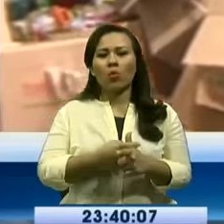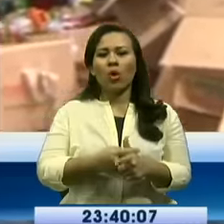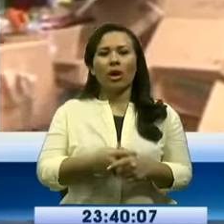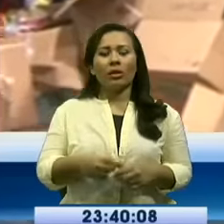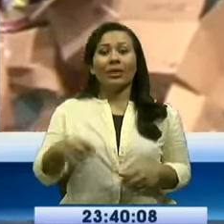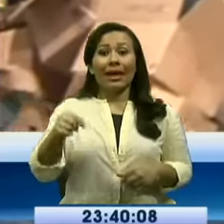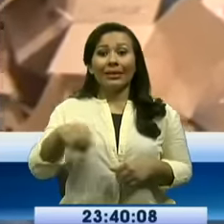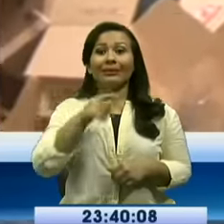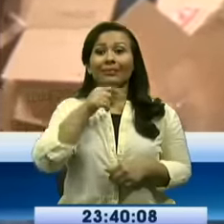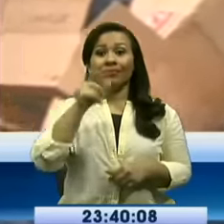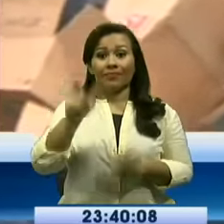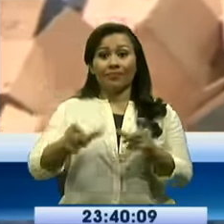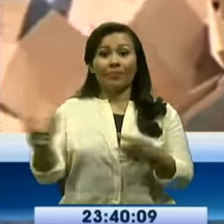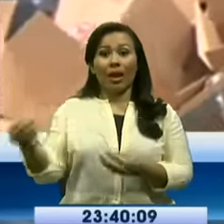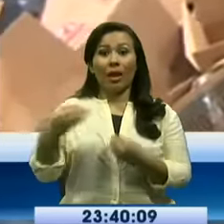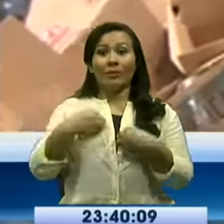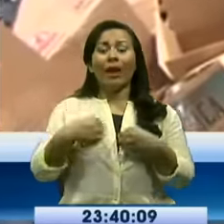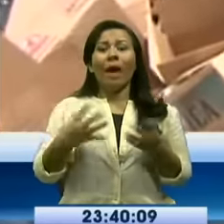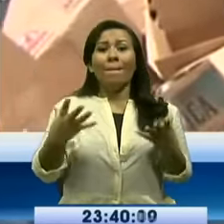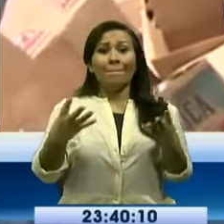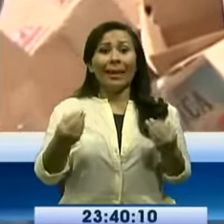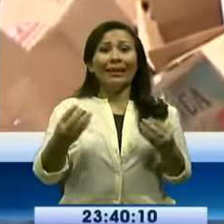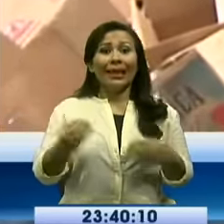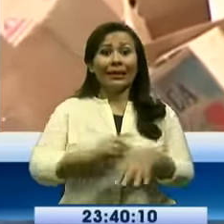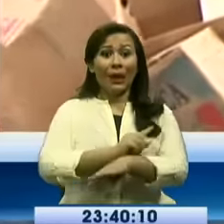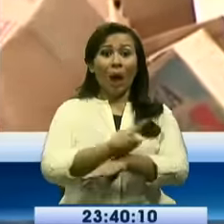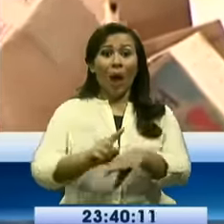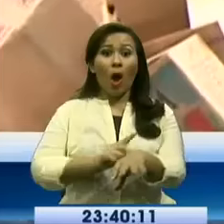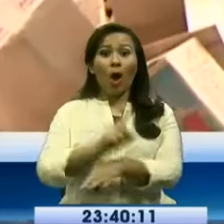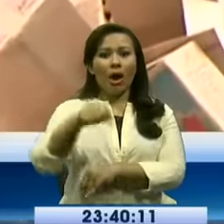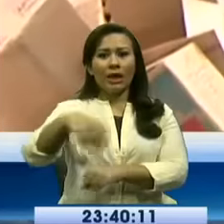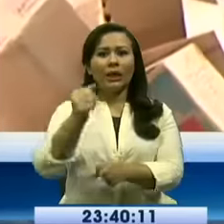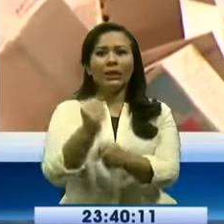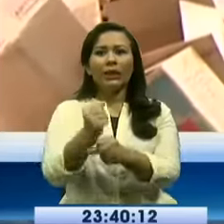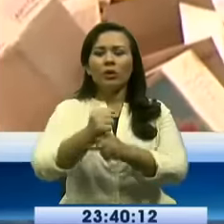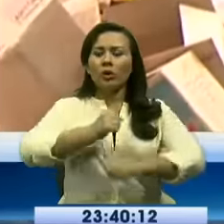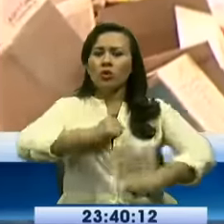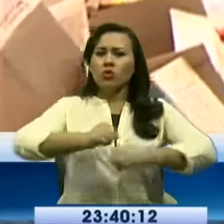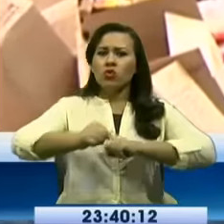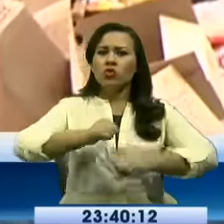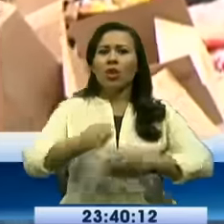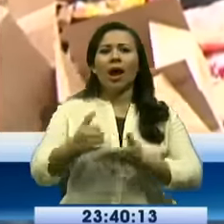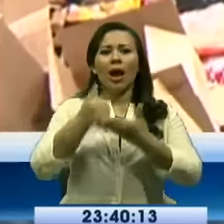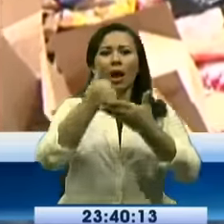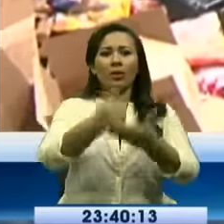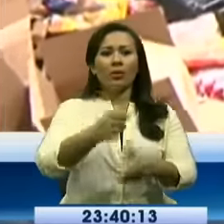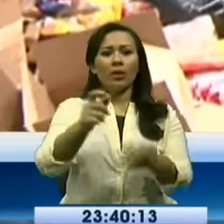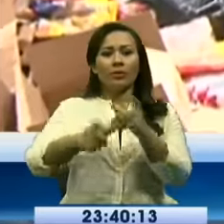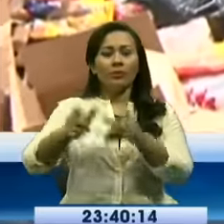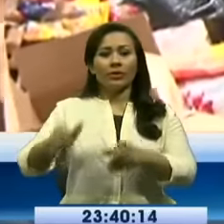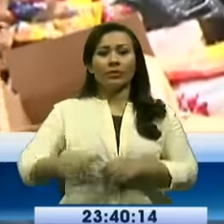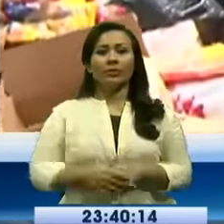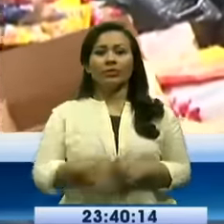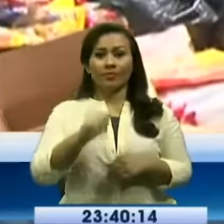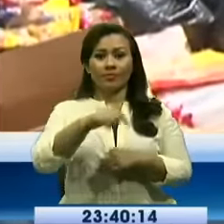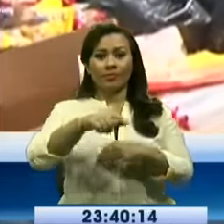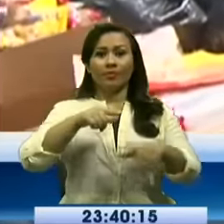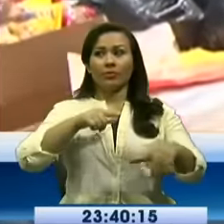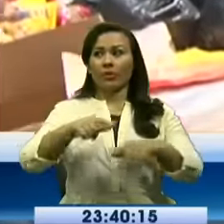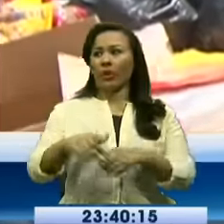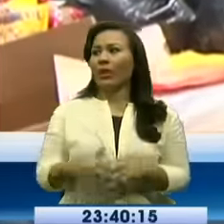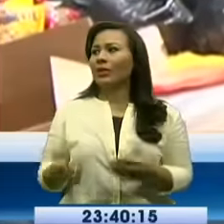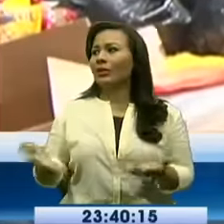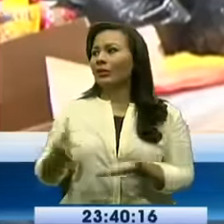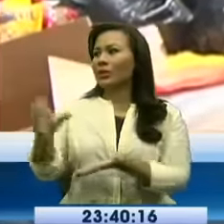aquí con una de las personas que nos dicen que ya tiene bastantes horas trabajando en lo que es la ayuda humanitaria en esta parte de la ciudad